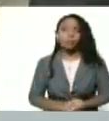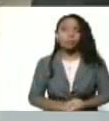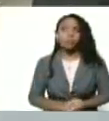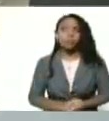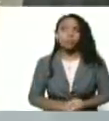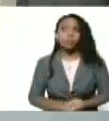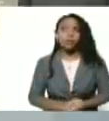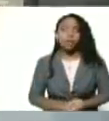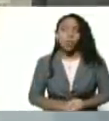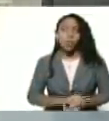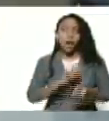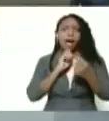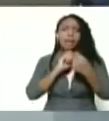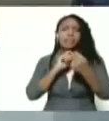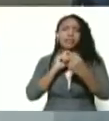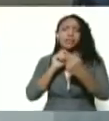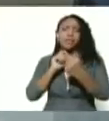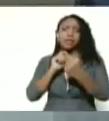Una entrevista de verdad